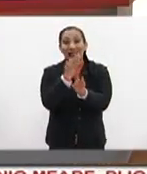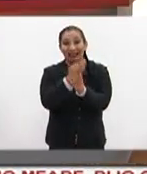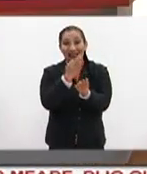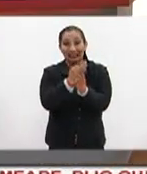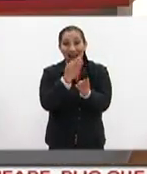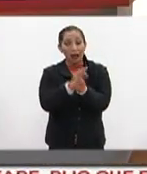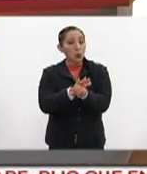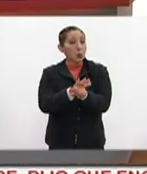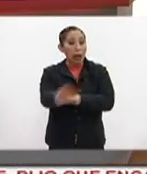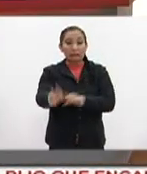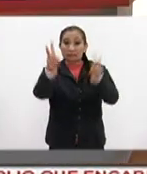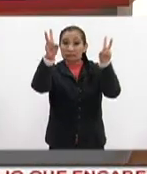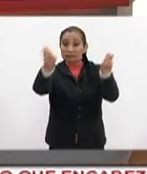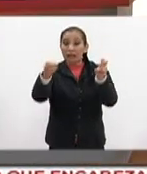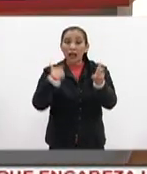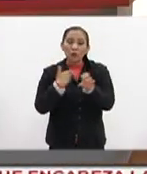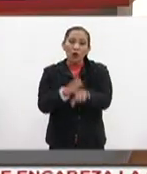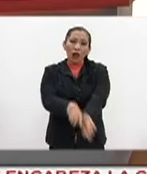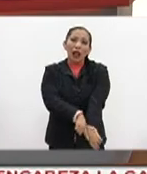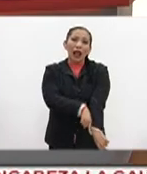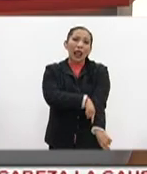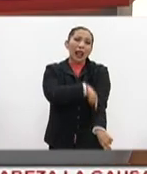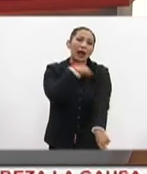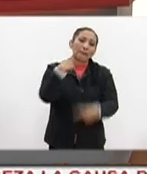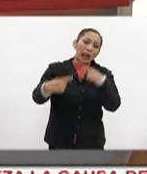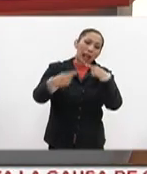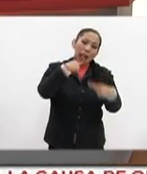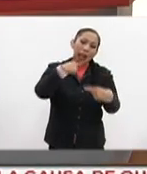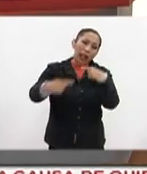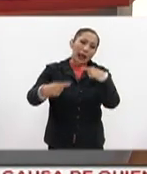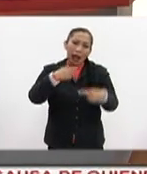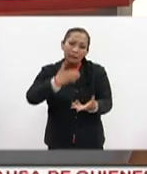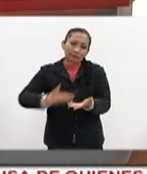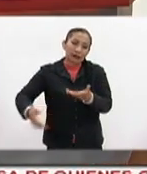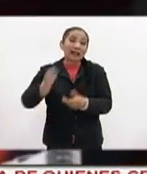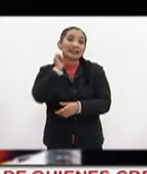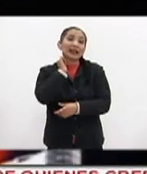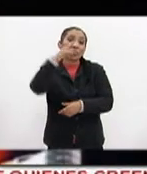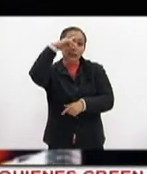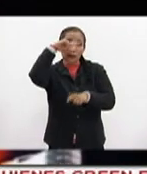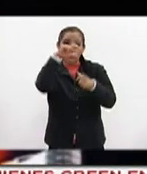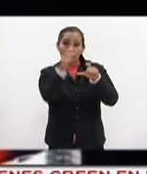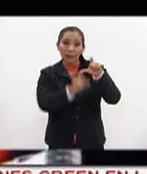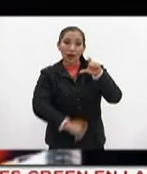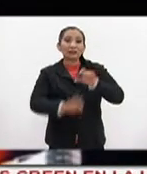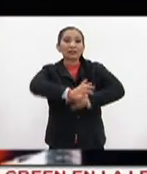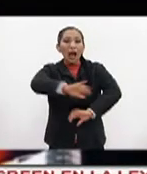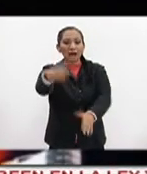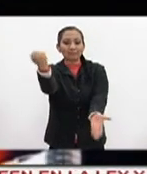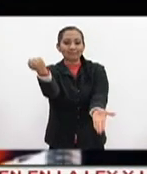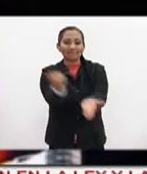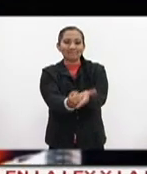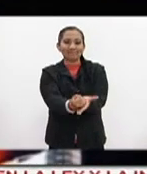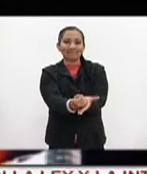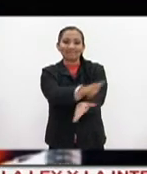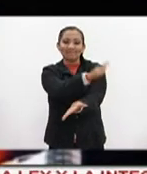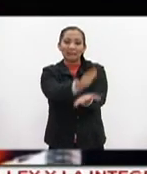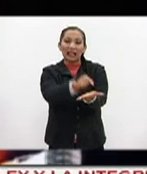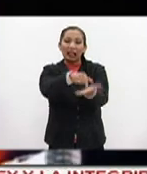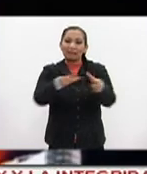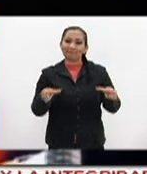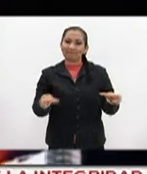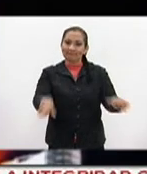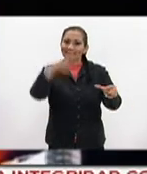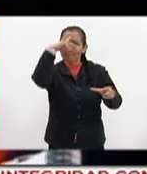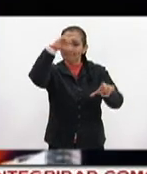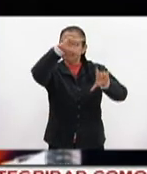momento es que después de una larguísima discusión, el Senado de la República acaba de aprobar la Ley de